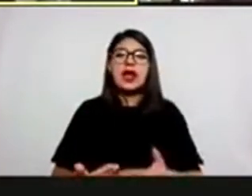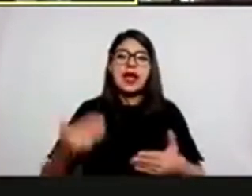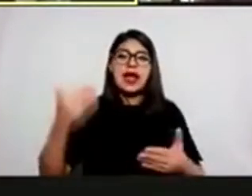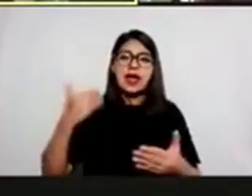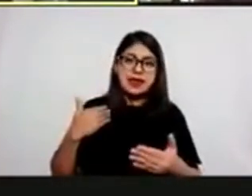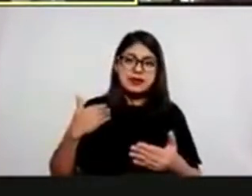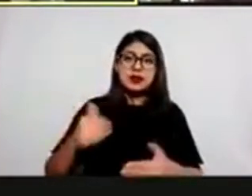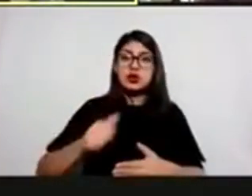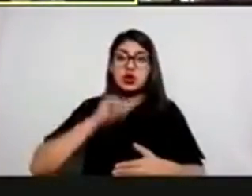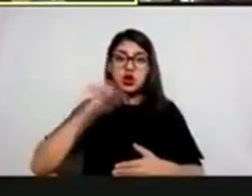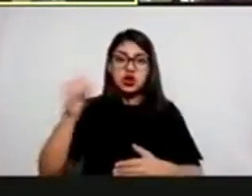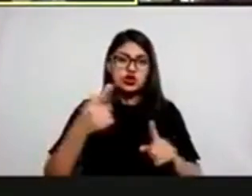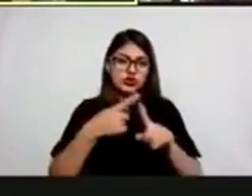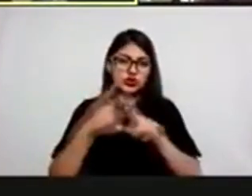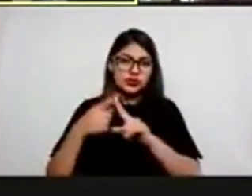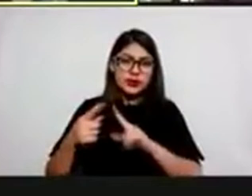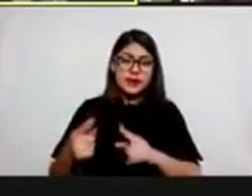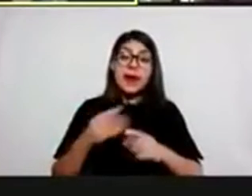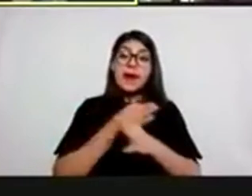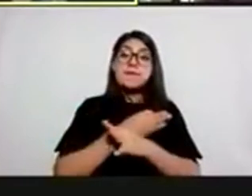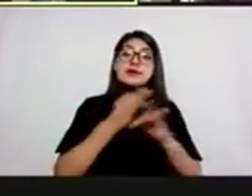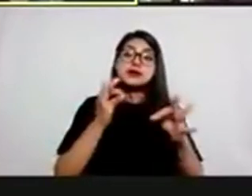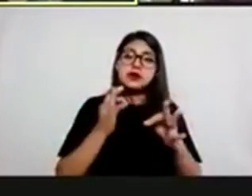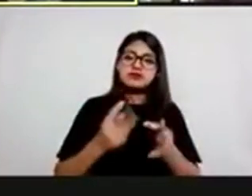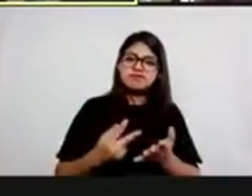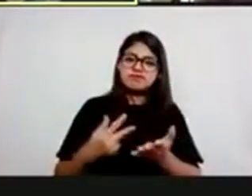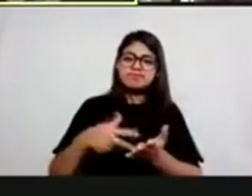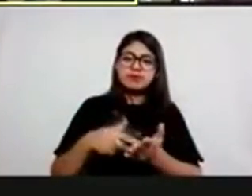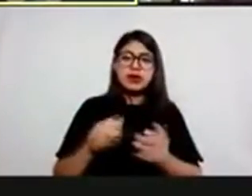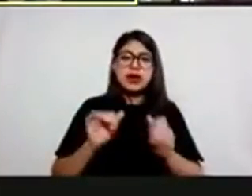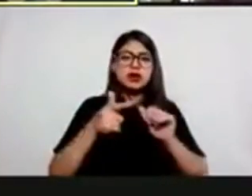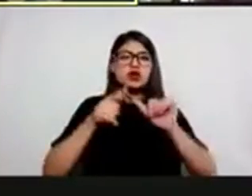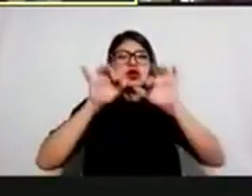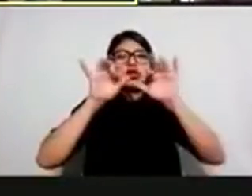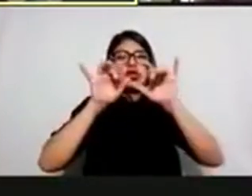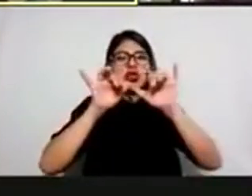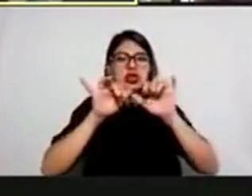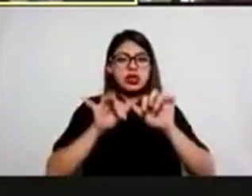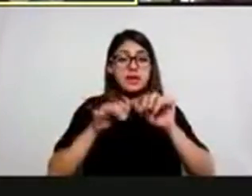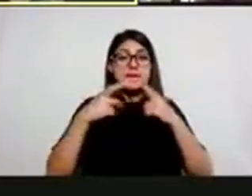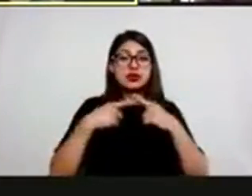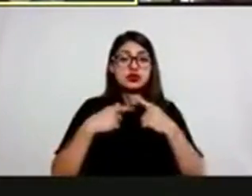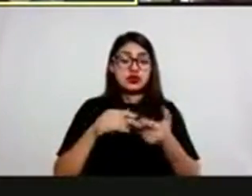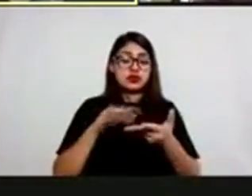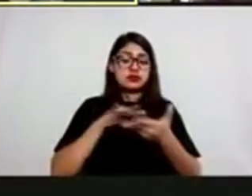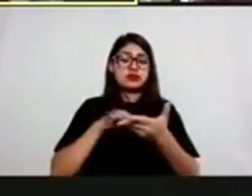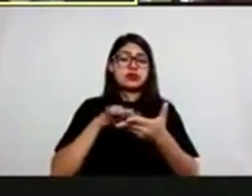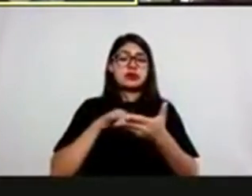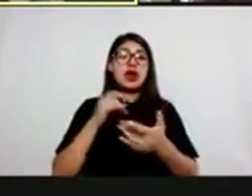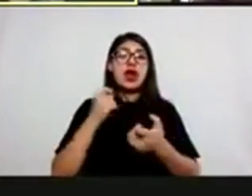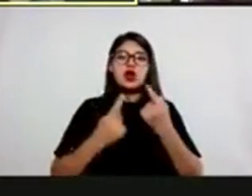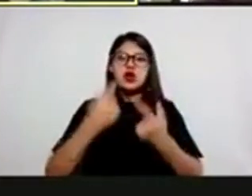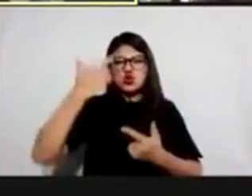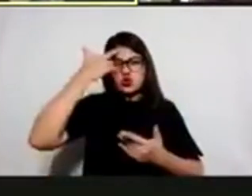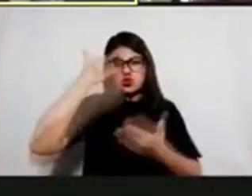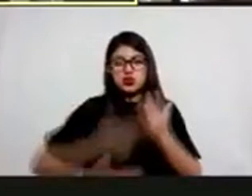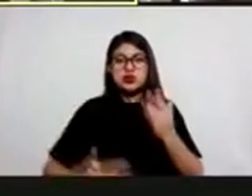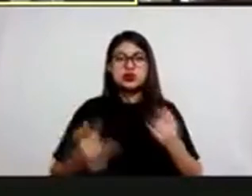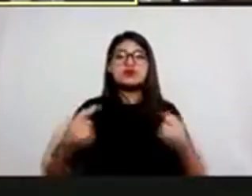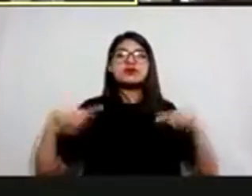expresar una disculpa pública a través de un texto que debe leer o deben leer los presuntos infractores, pues no abonan